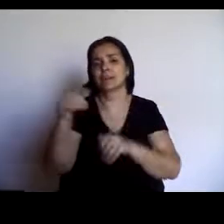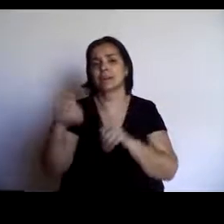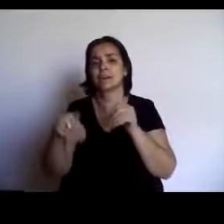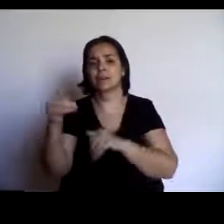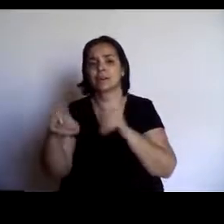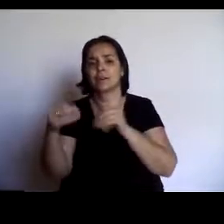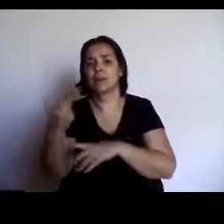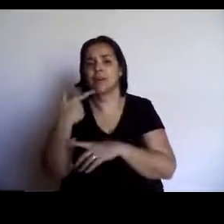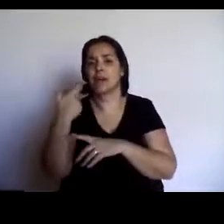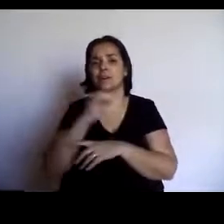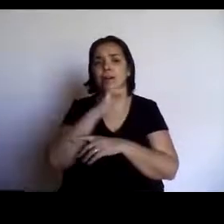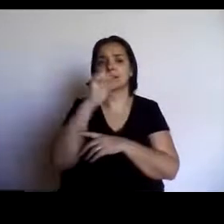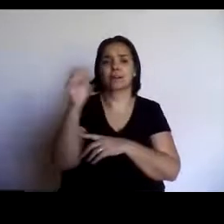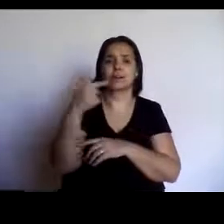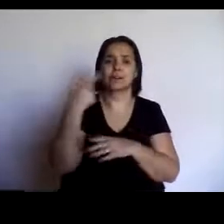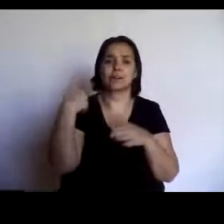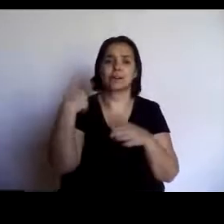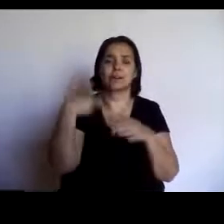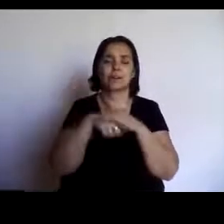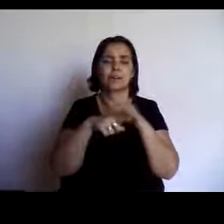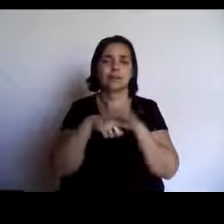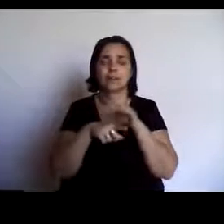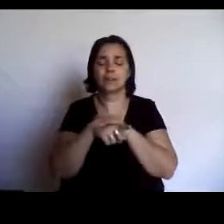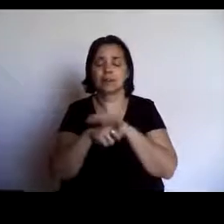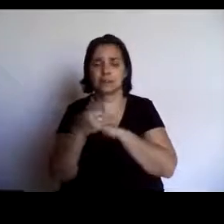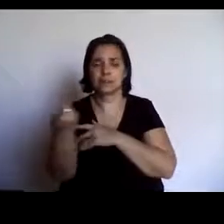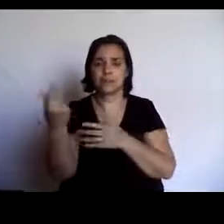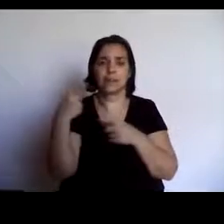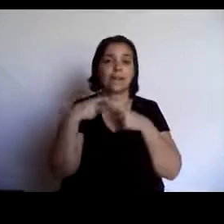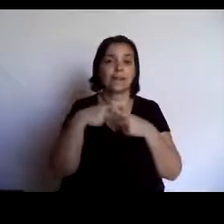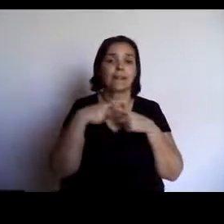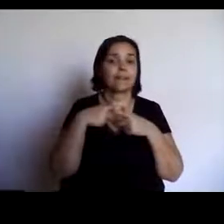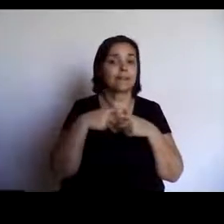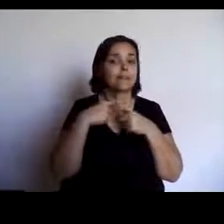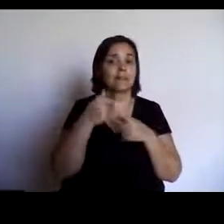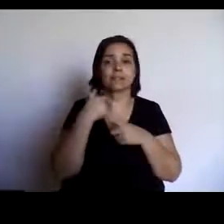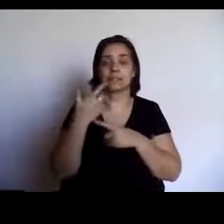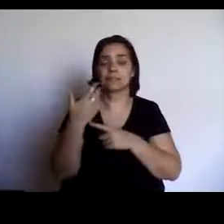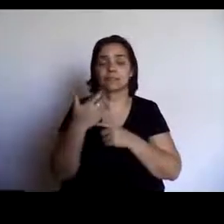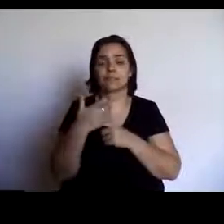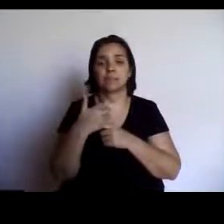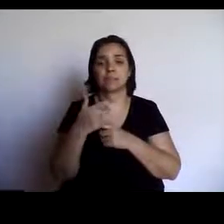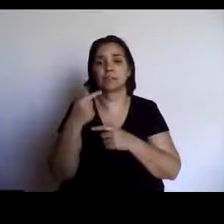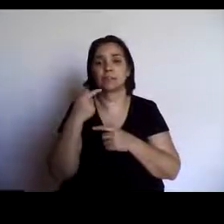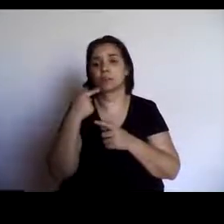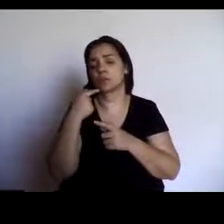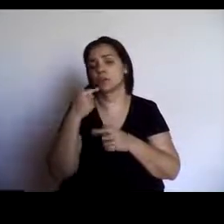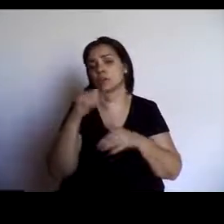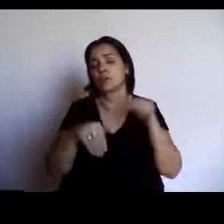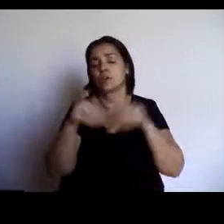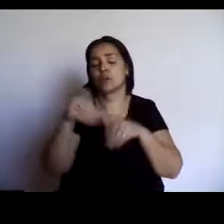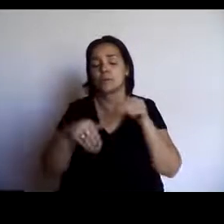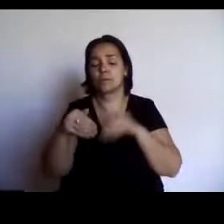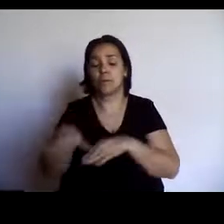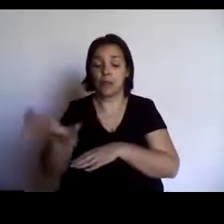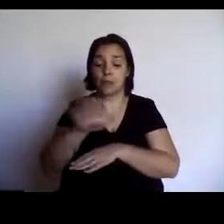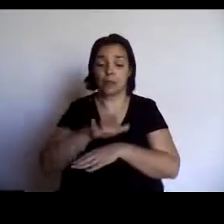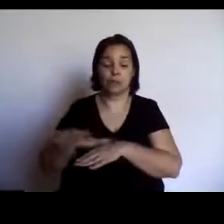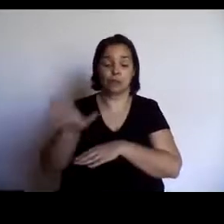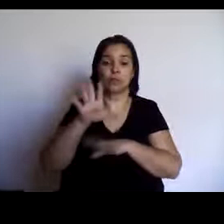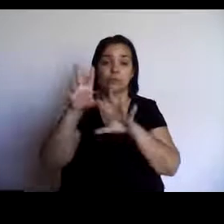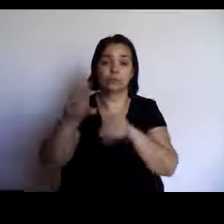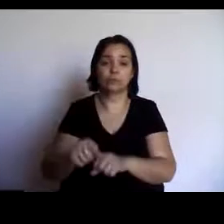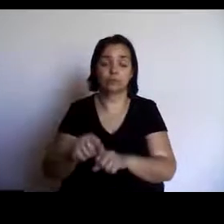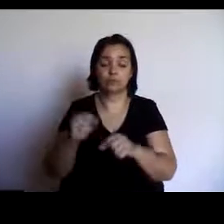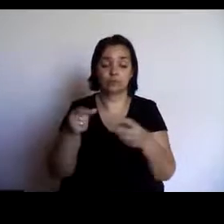Unión Europea, que se gestionan de manera centralizada o descentralizada, a las que intentamos optar para nuestro territorio. Tenemos un segundo eje